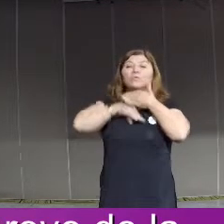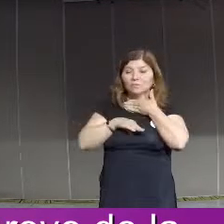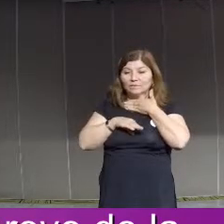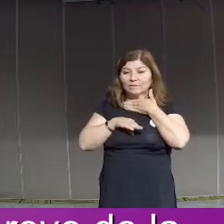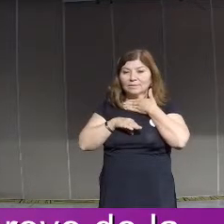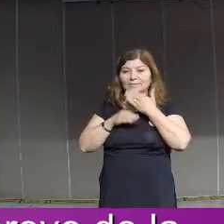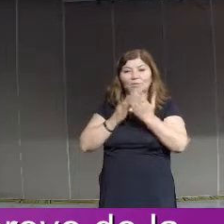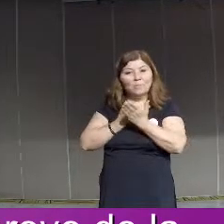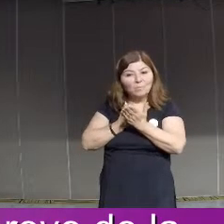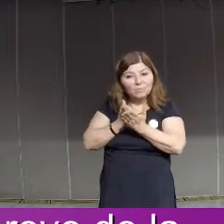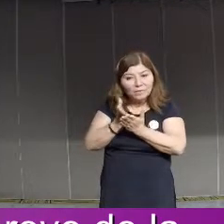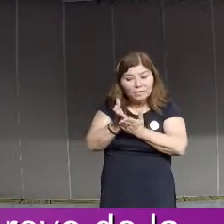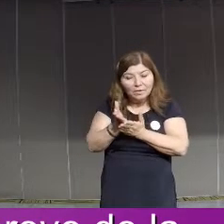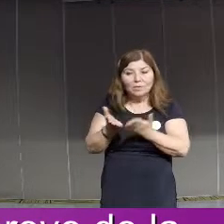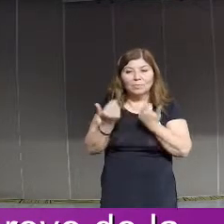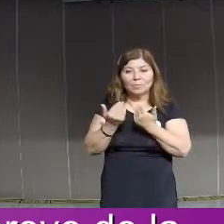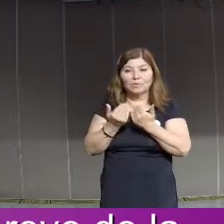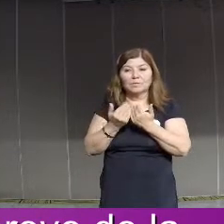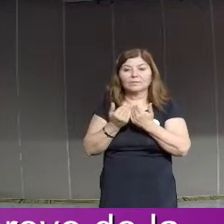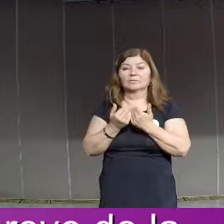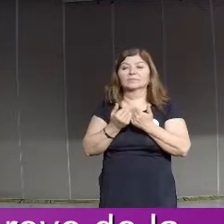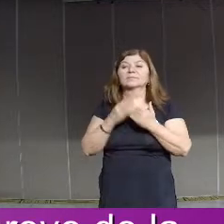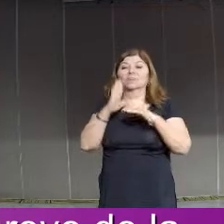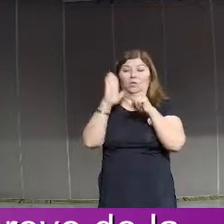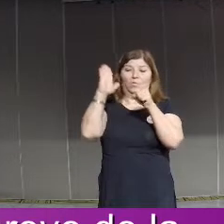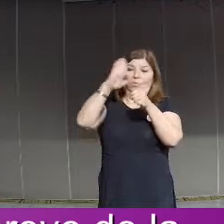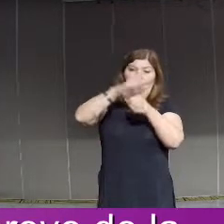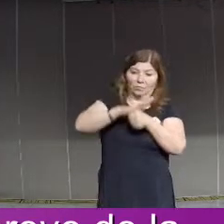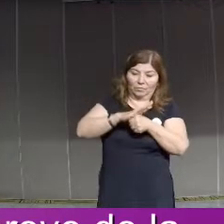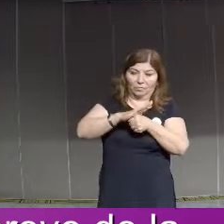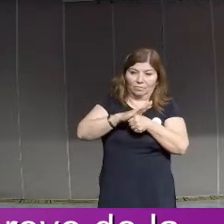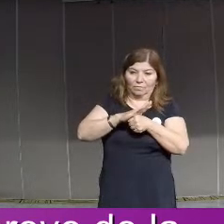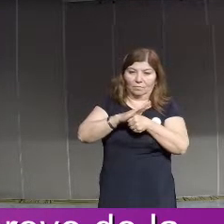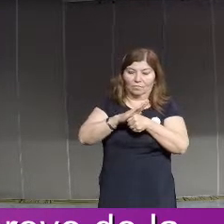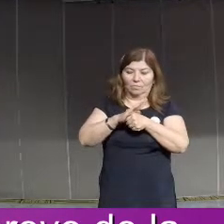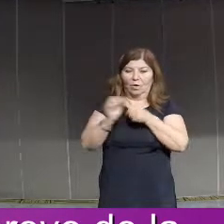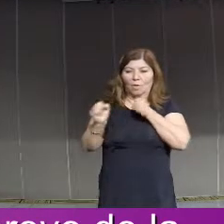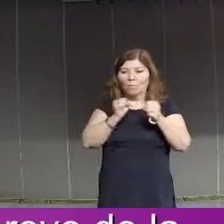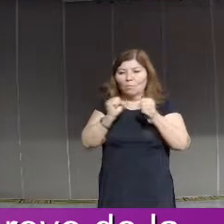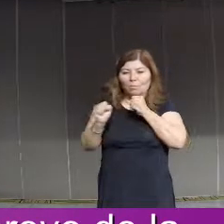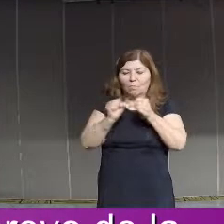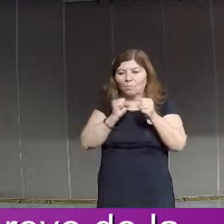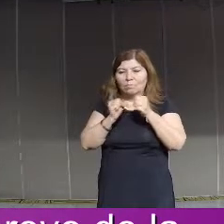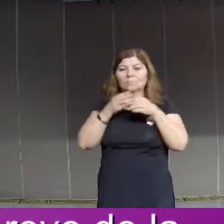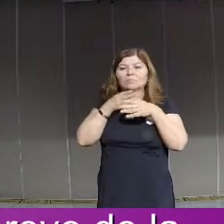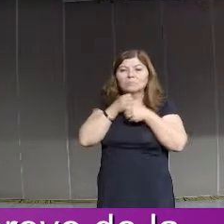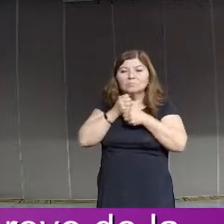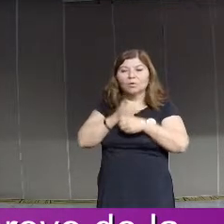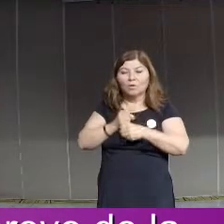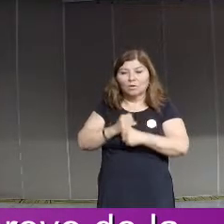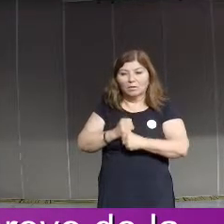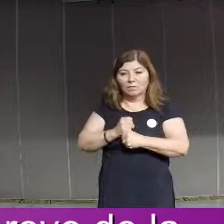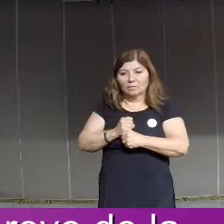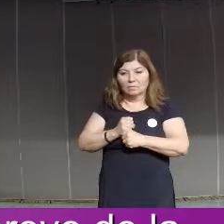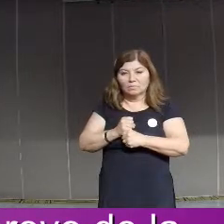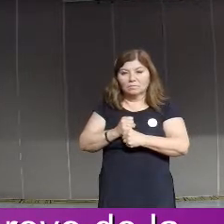esofágico superior, por el cierre de las dos válvulas y por los movimientos de ascenso y desplazamiento de la laringe a